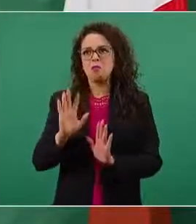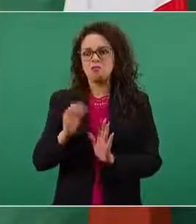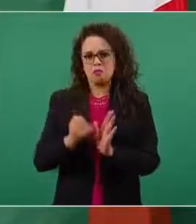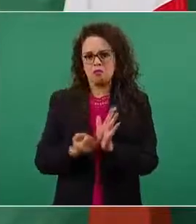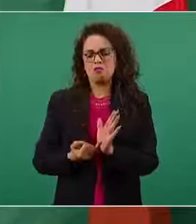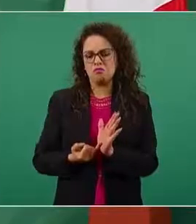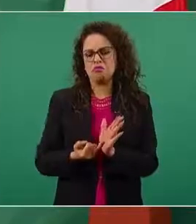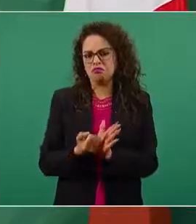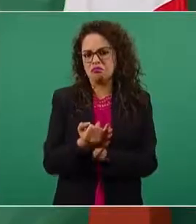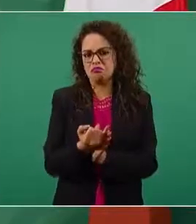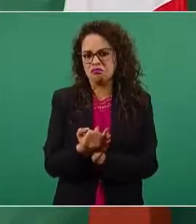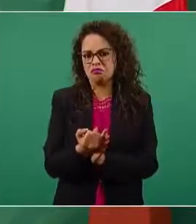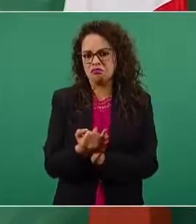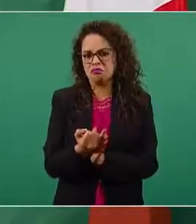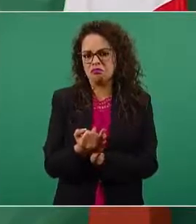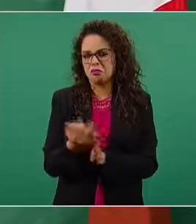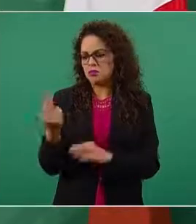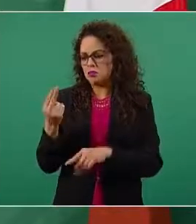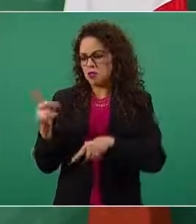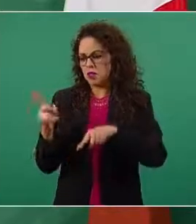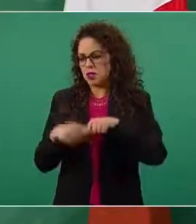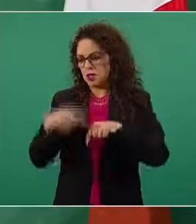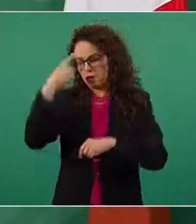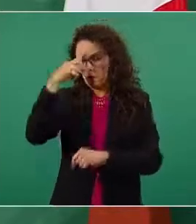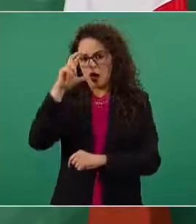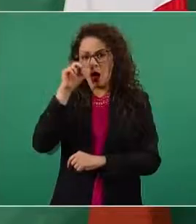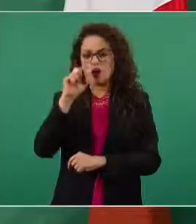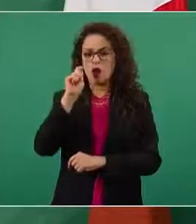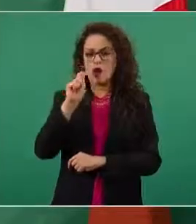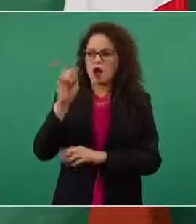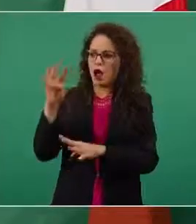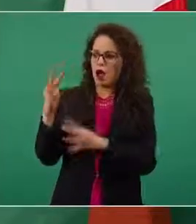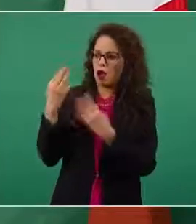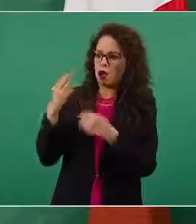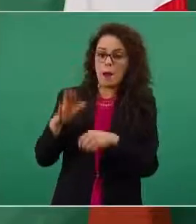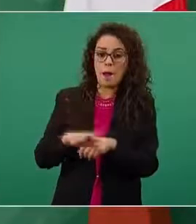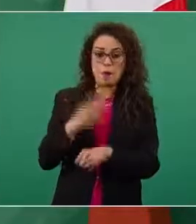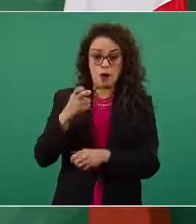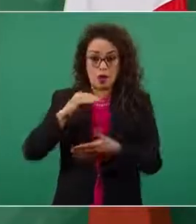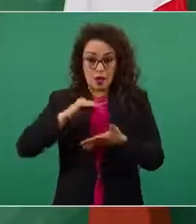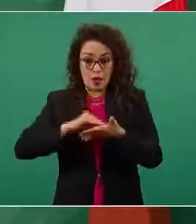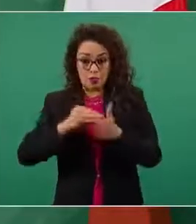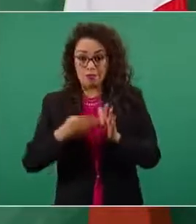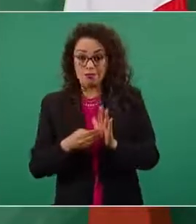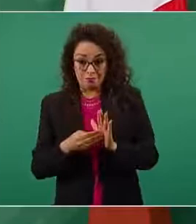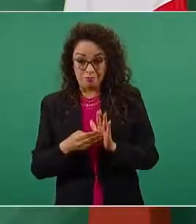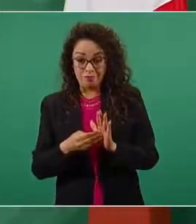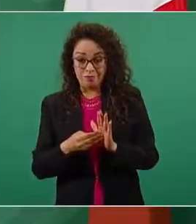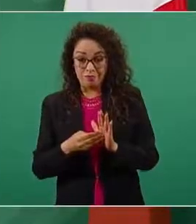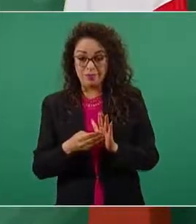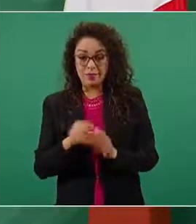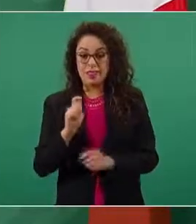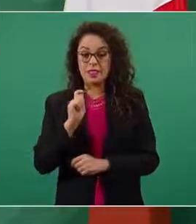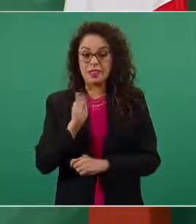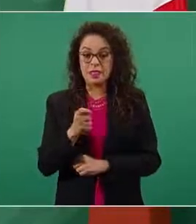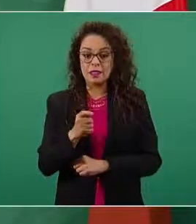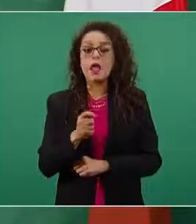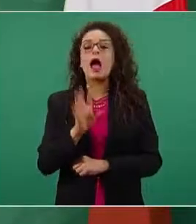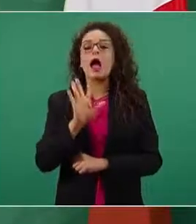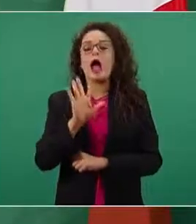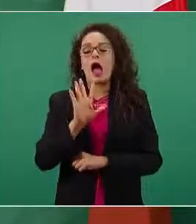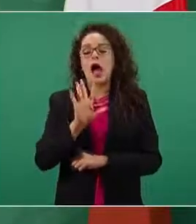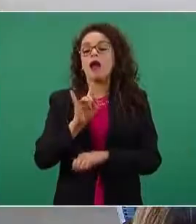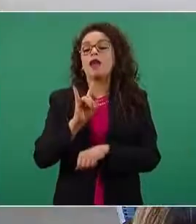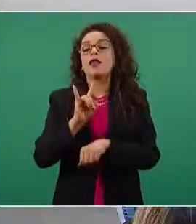exhibirse, porque el éxito de esta estrategia mañosa era simular de que